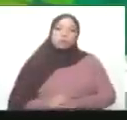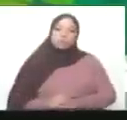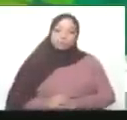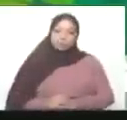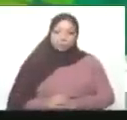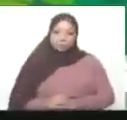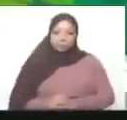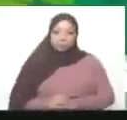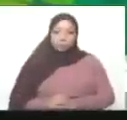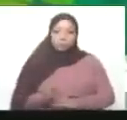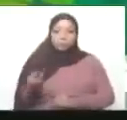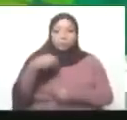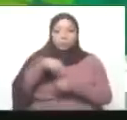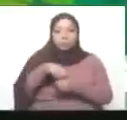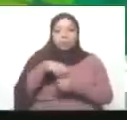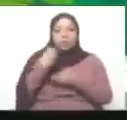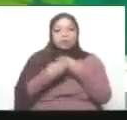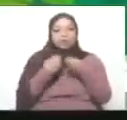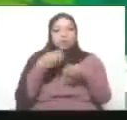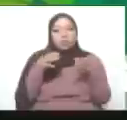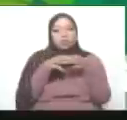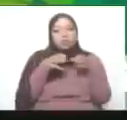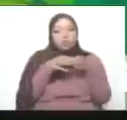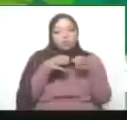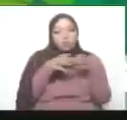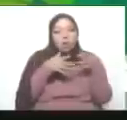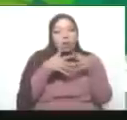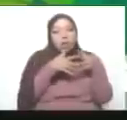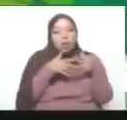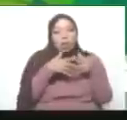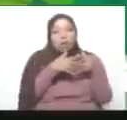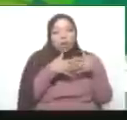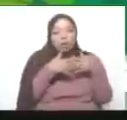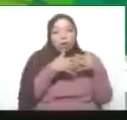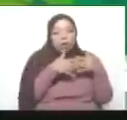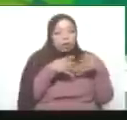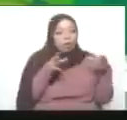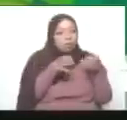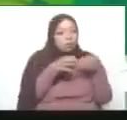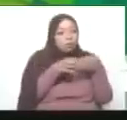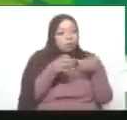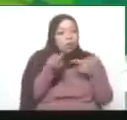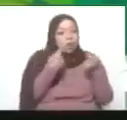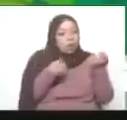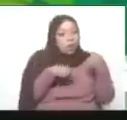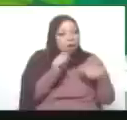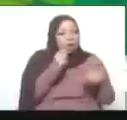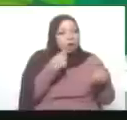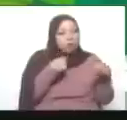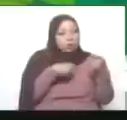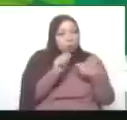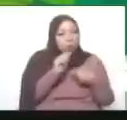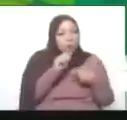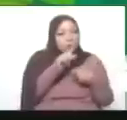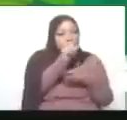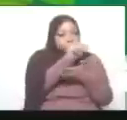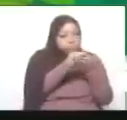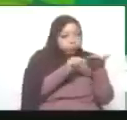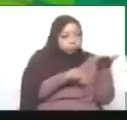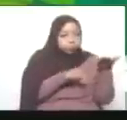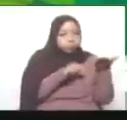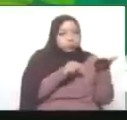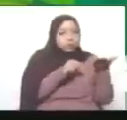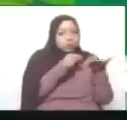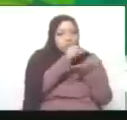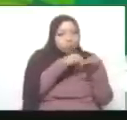se instaló en Washington se instaló una comisión de negociación que firmó lo que se llamó